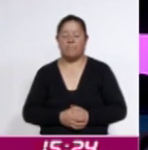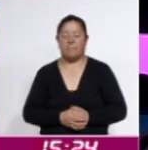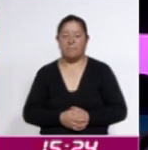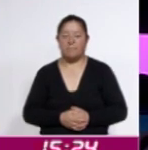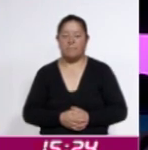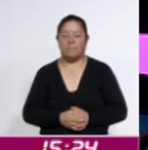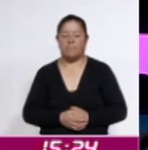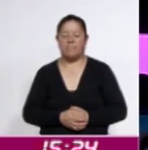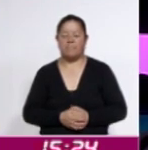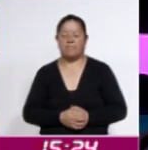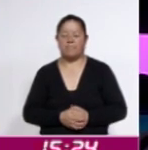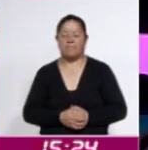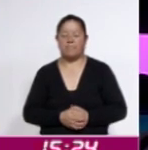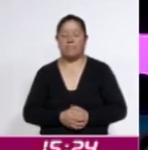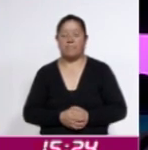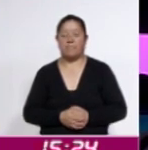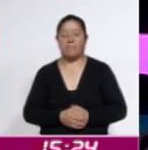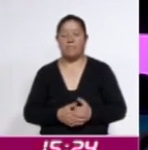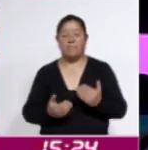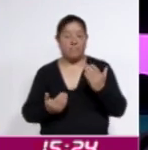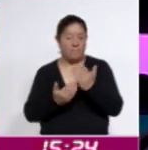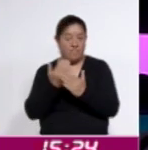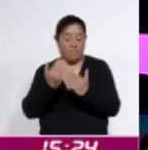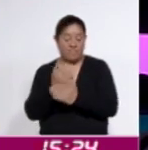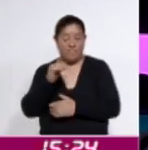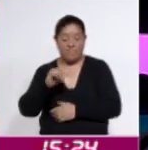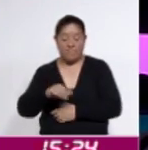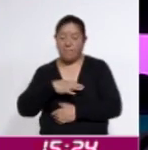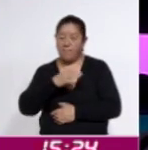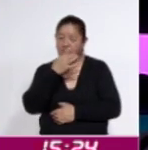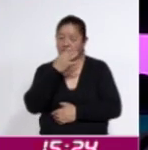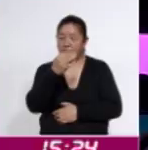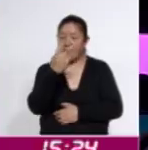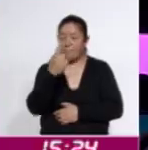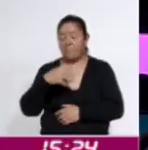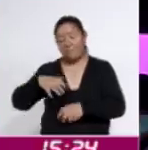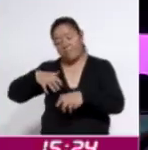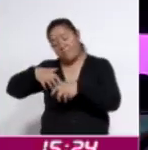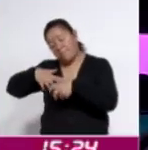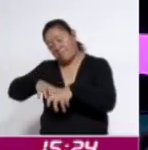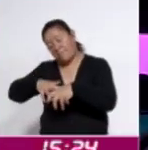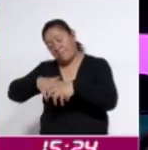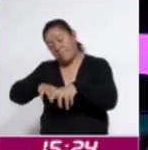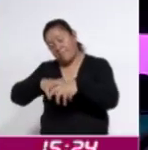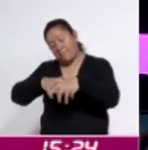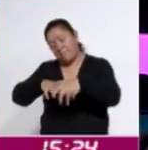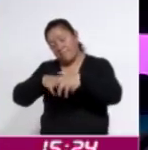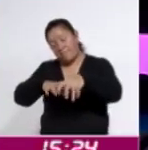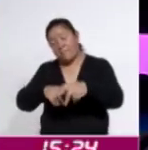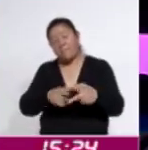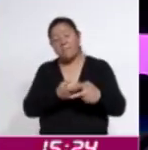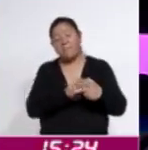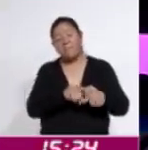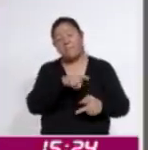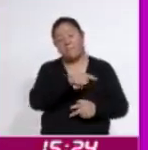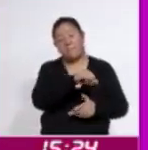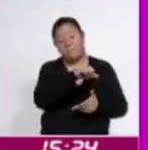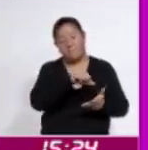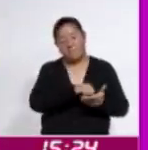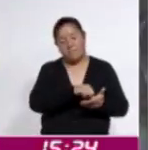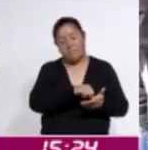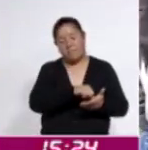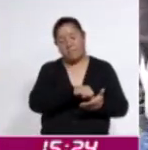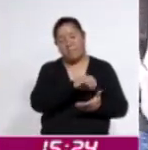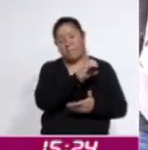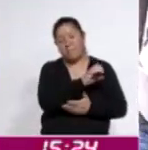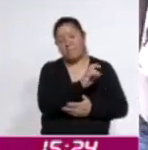Y bueno, hoy por la mañana le comentábamos sobre una caminata que inició desde la altura del Centro Cultural